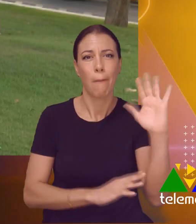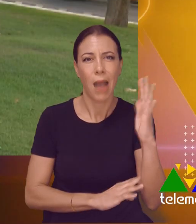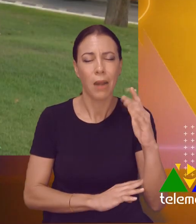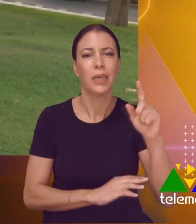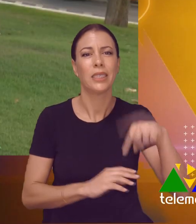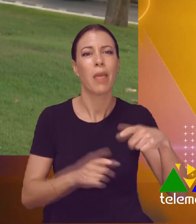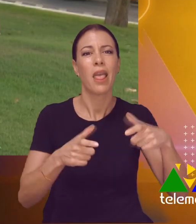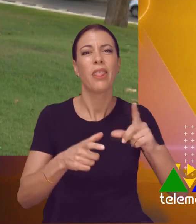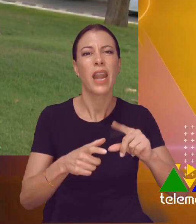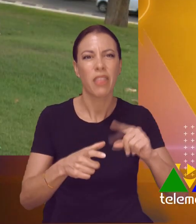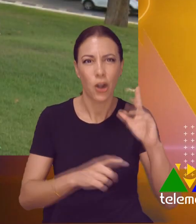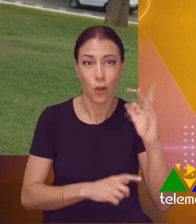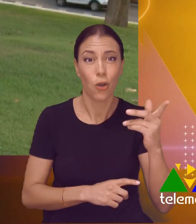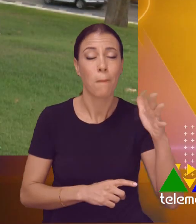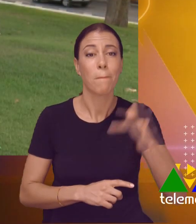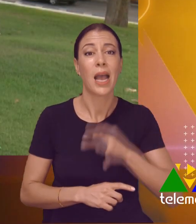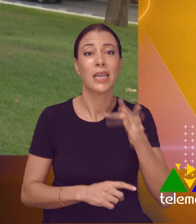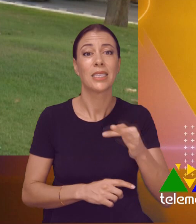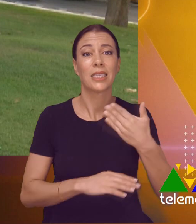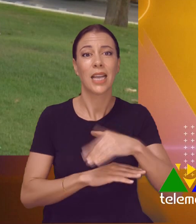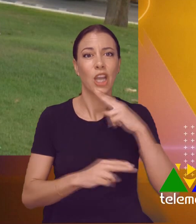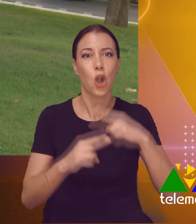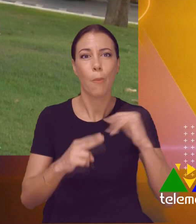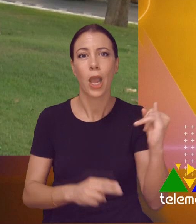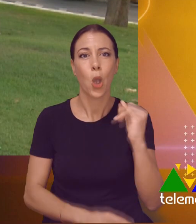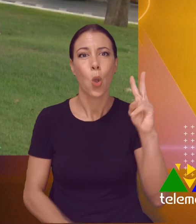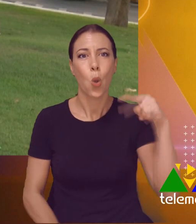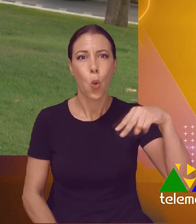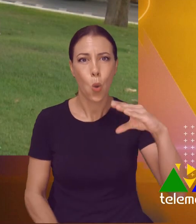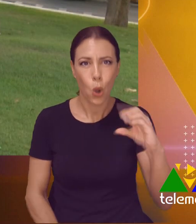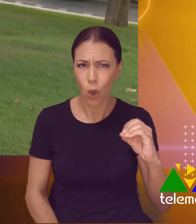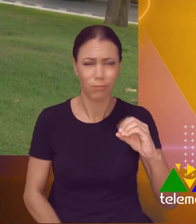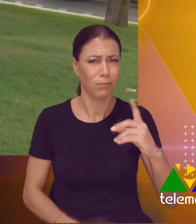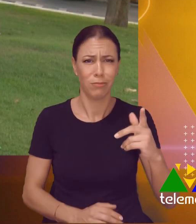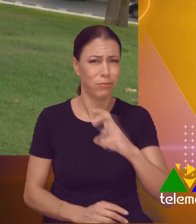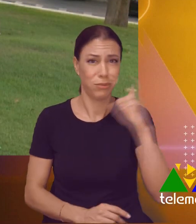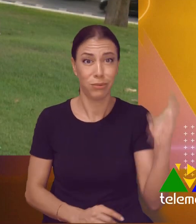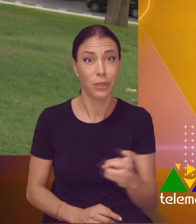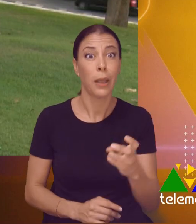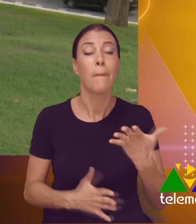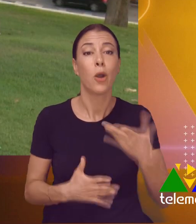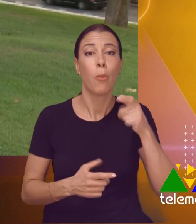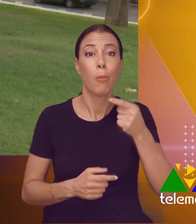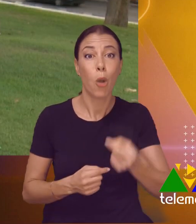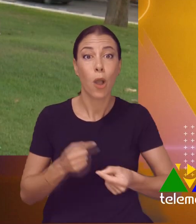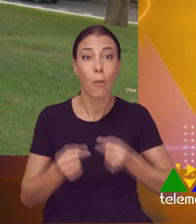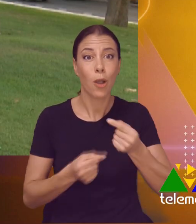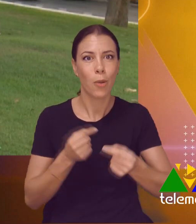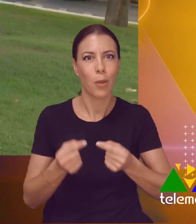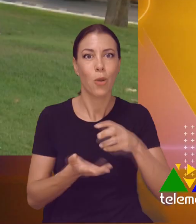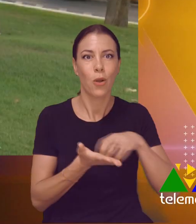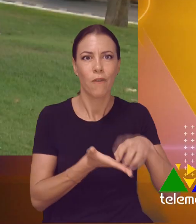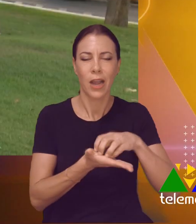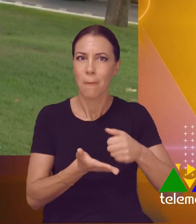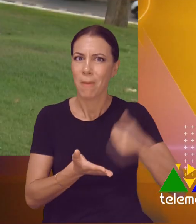Palma, Portugueses, Carrera Pico, la calle del Junco. Poco a poco sus habitantes lo han ido convirtiendo